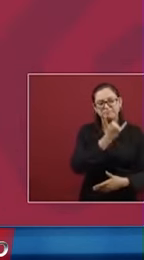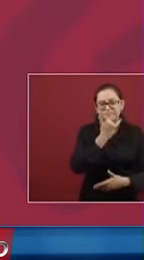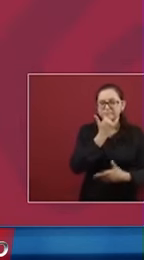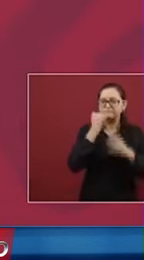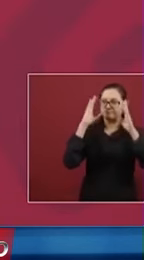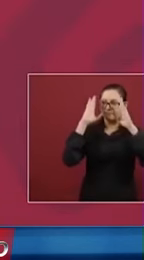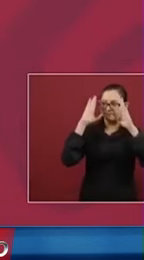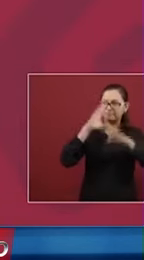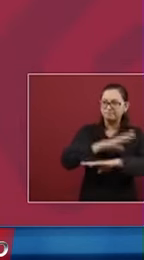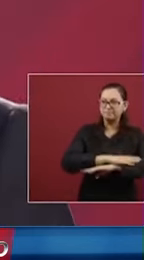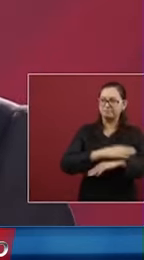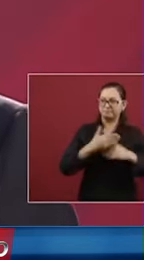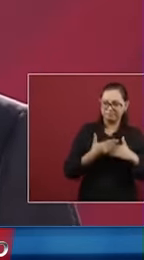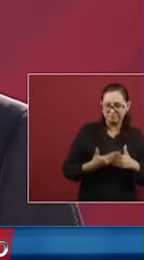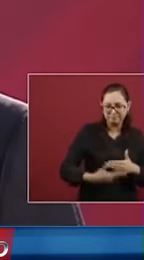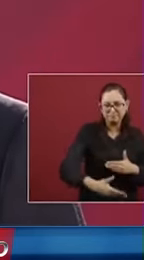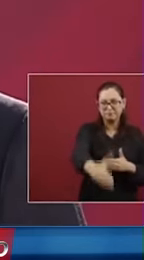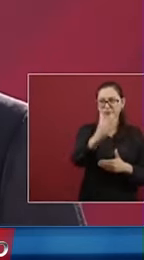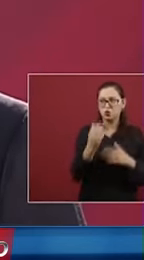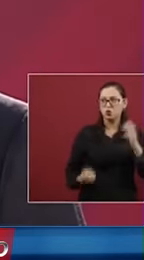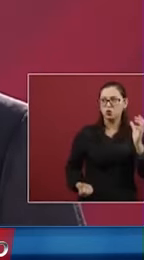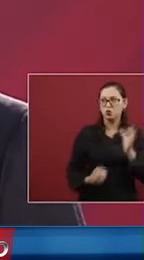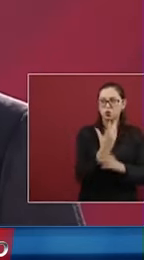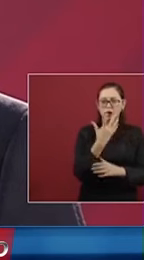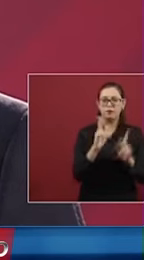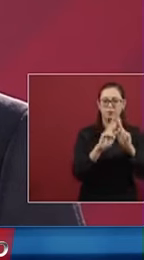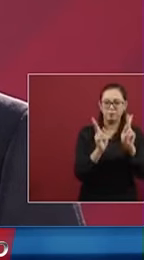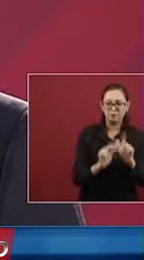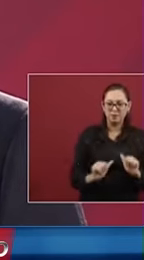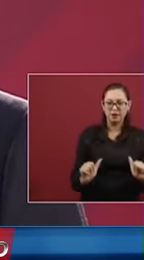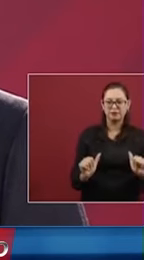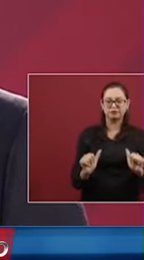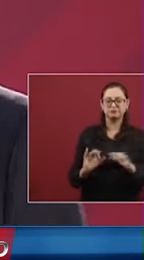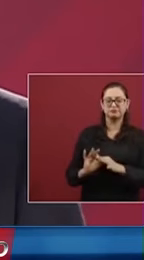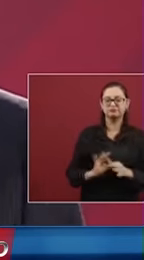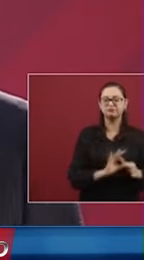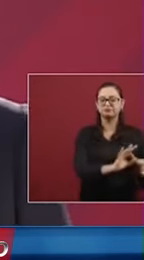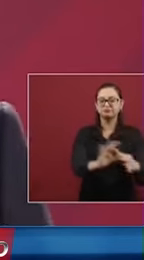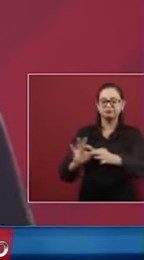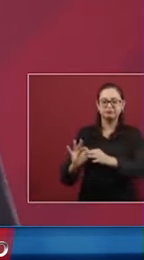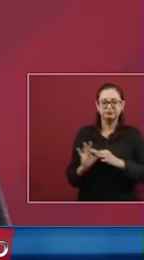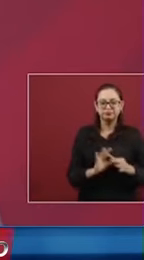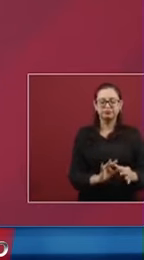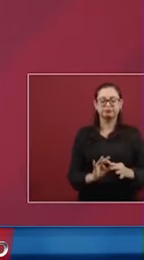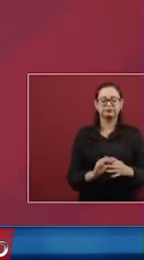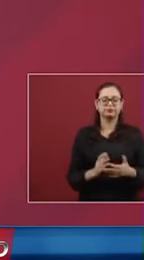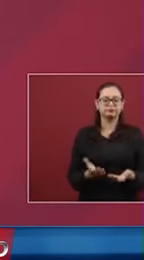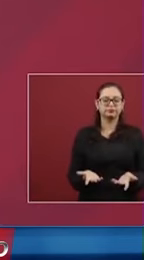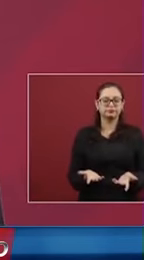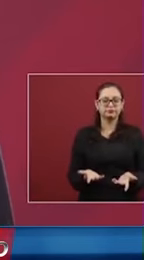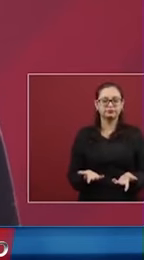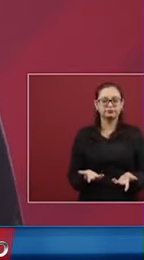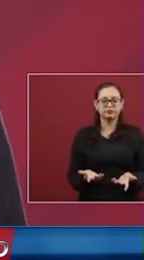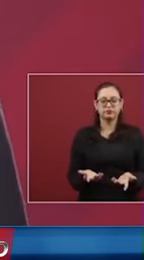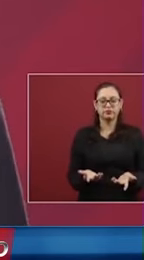Correa, ¿no?, de Rafael Correa, entonces, bueno, hay que tratar de proteger en esa solidaridad automática de esos